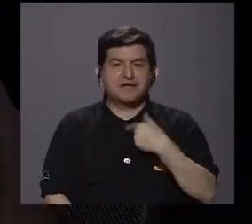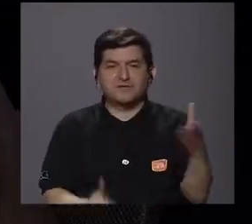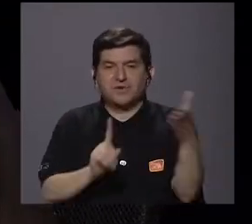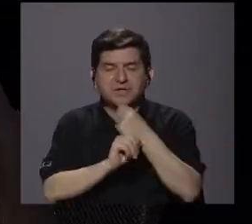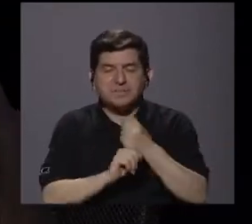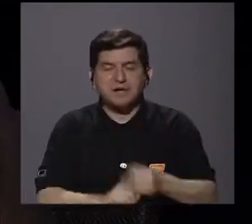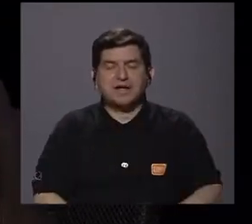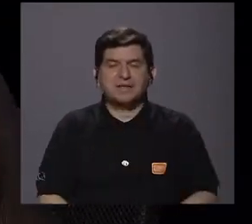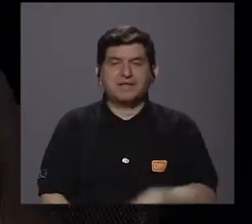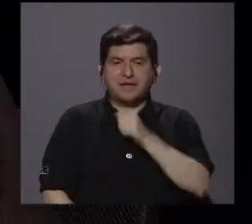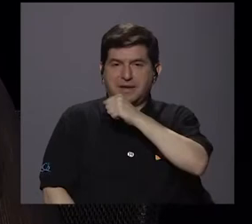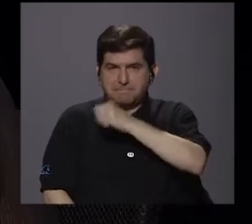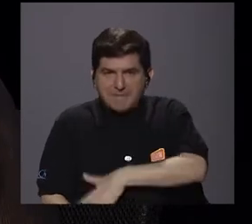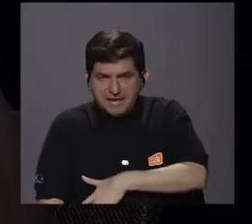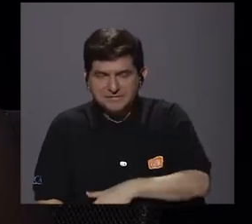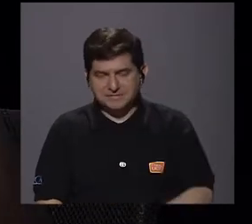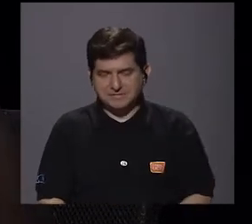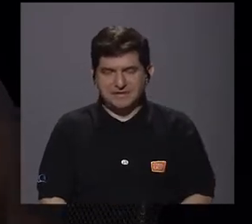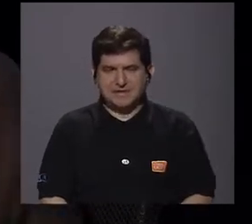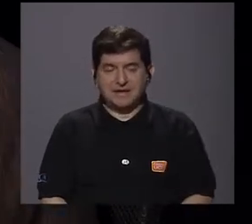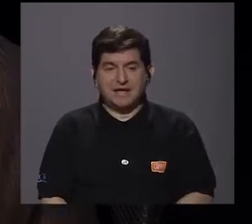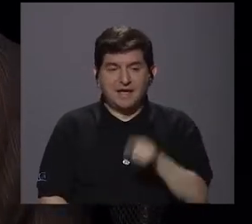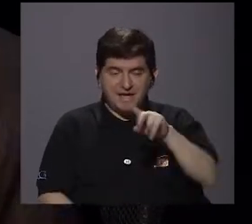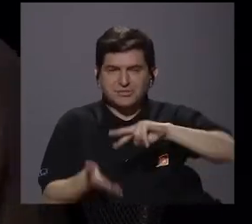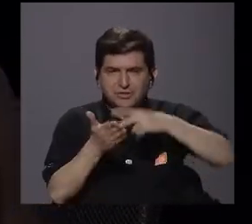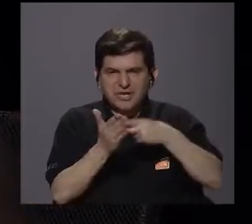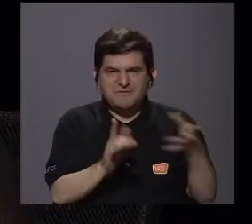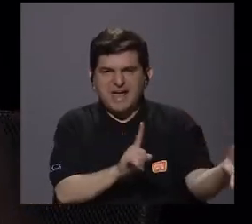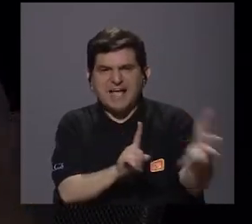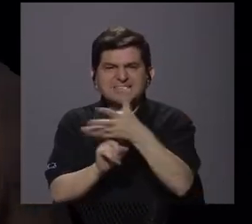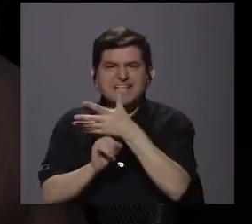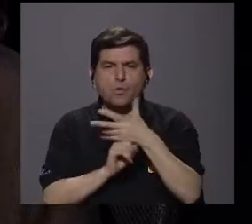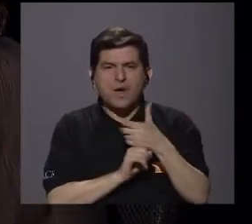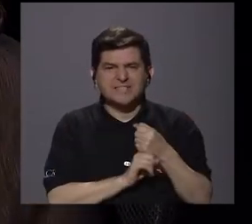fui arrestada en Palestina, mejor dicho, secuestrada.